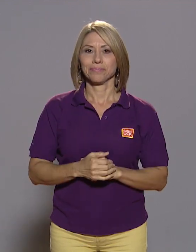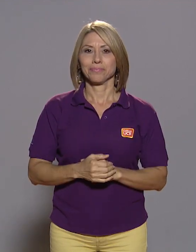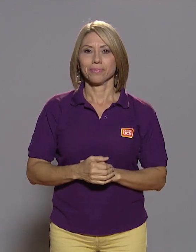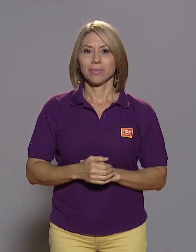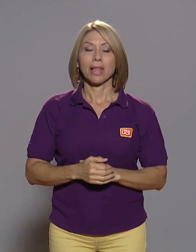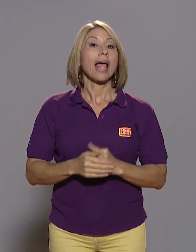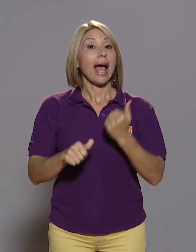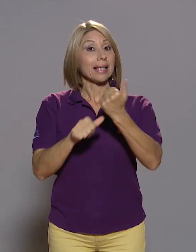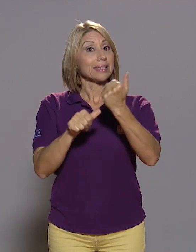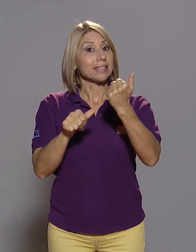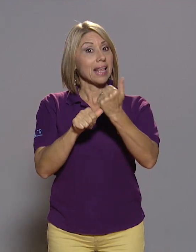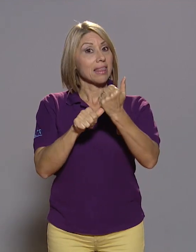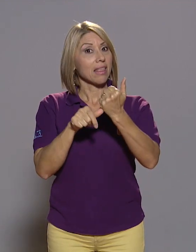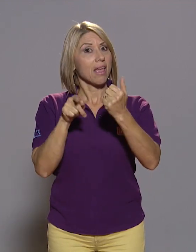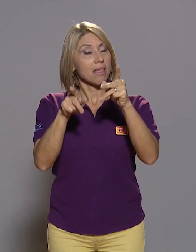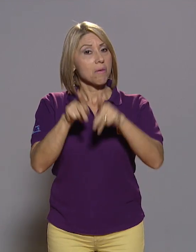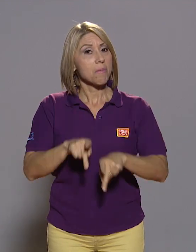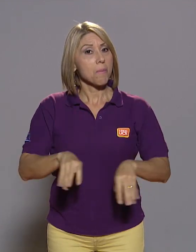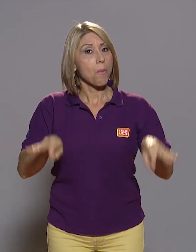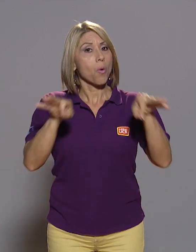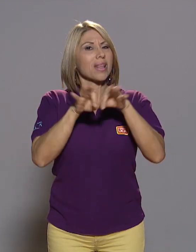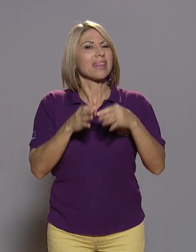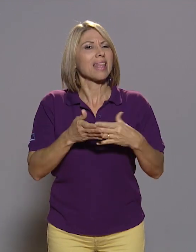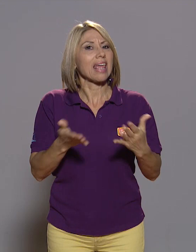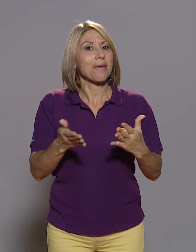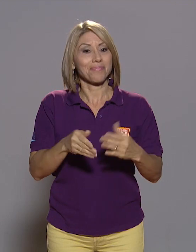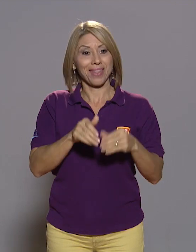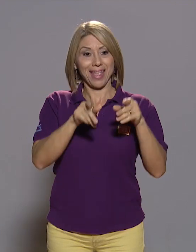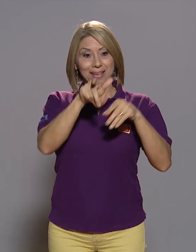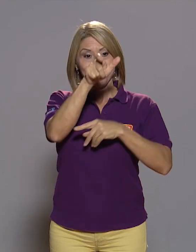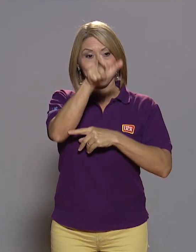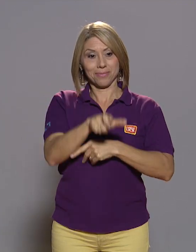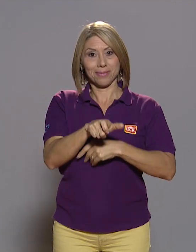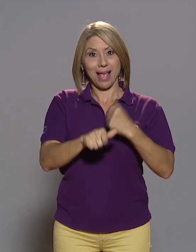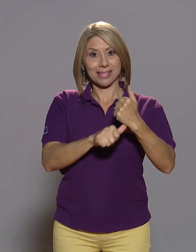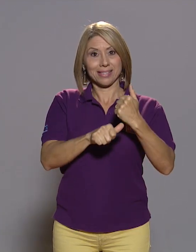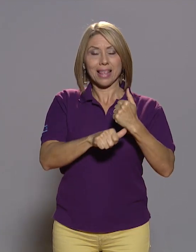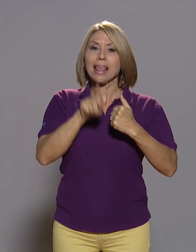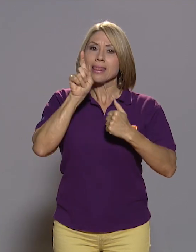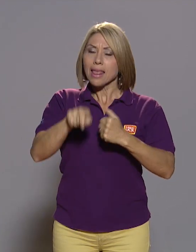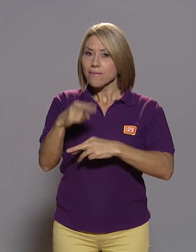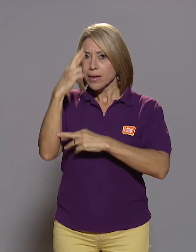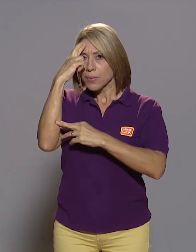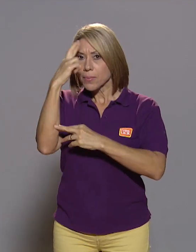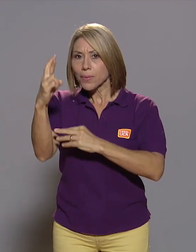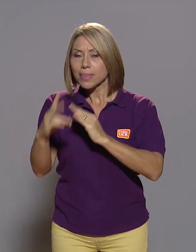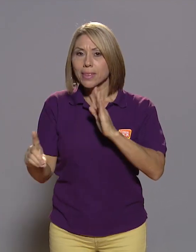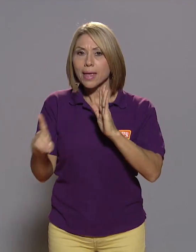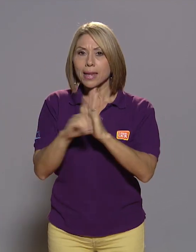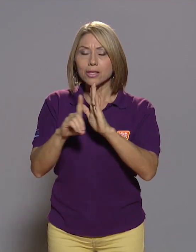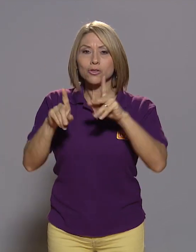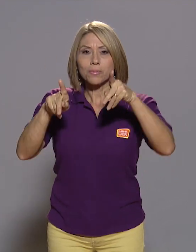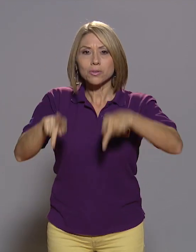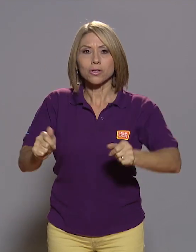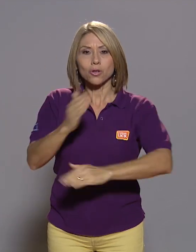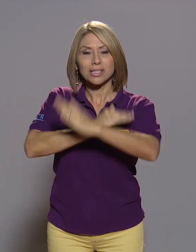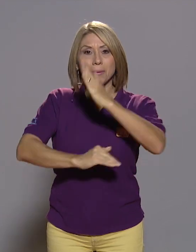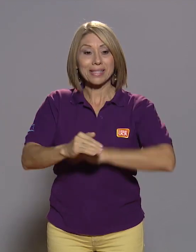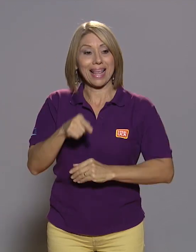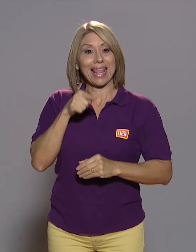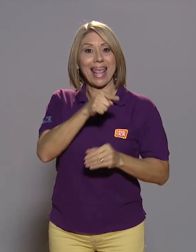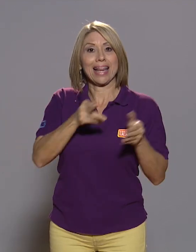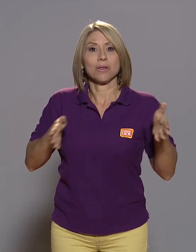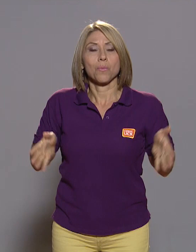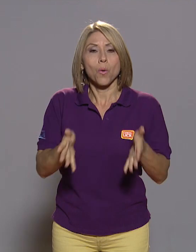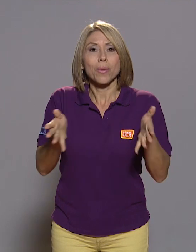lo importante del asistente? Que el asistente tiene que ser respetuoso de los derechos de las personas con discapacidad, ¿verdad? El asistente es un promotor,